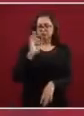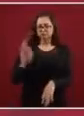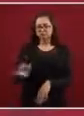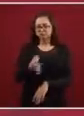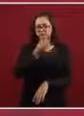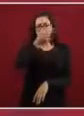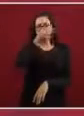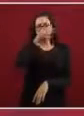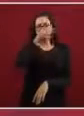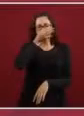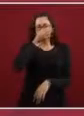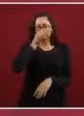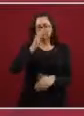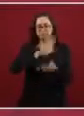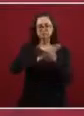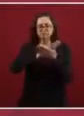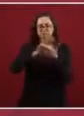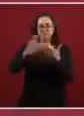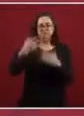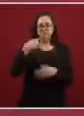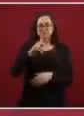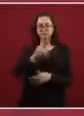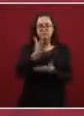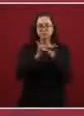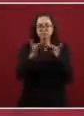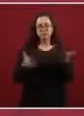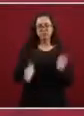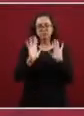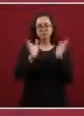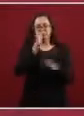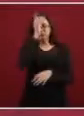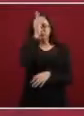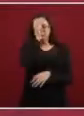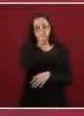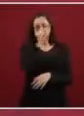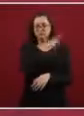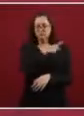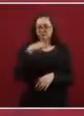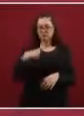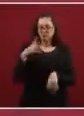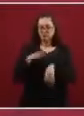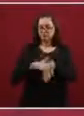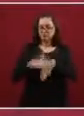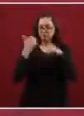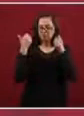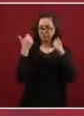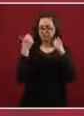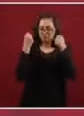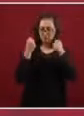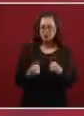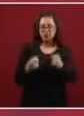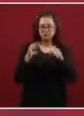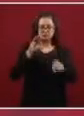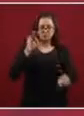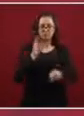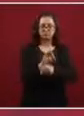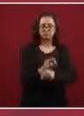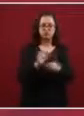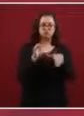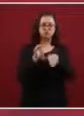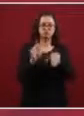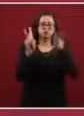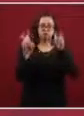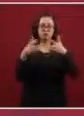establecido en acuerdo con el señor presidente de dar certidumbre de largo plazo a los industriales,